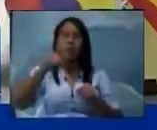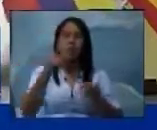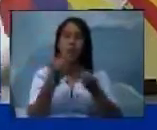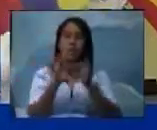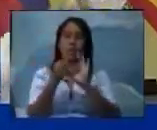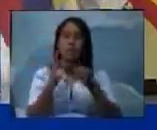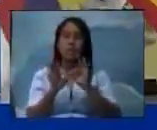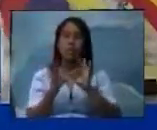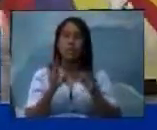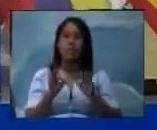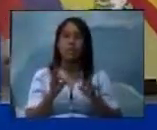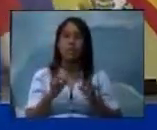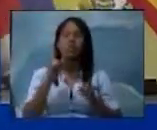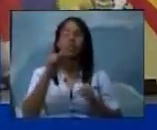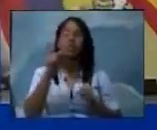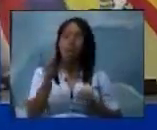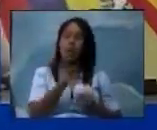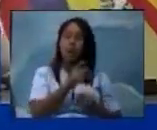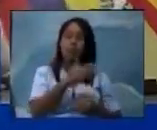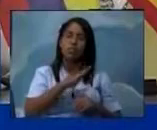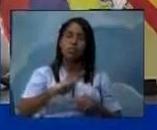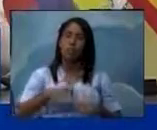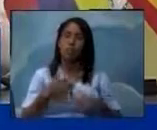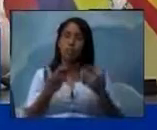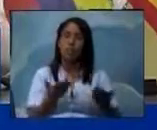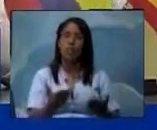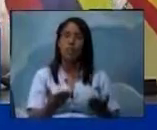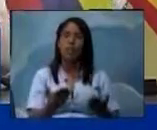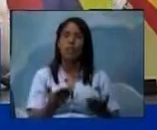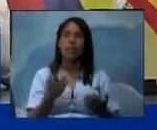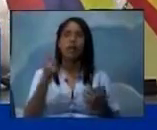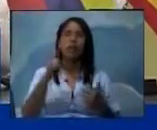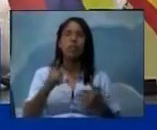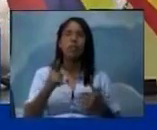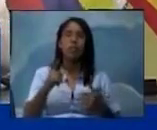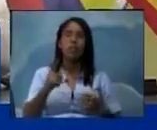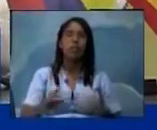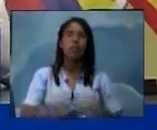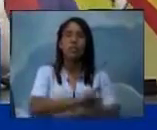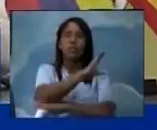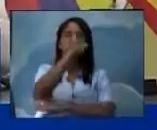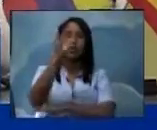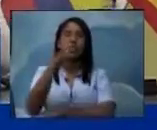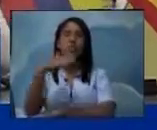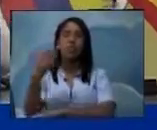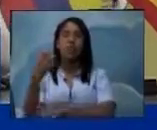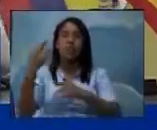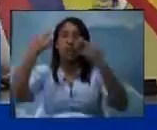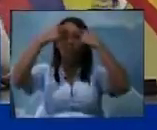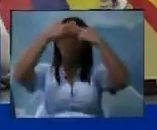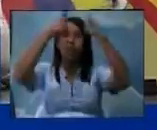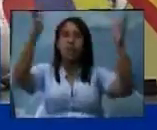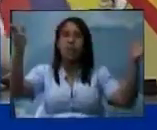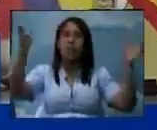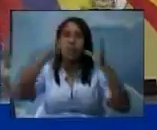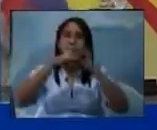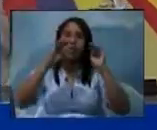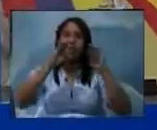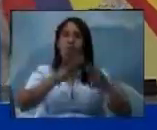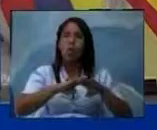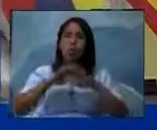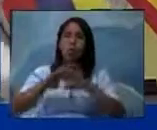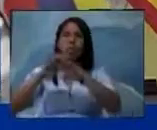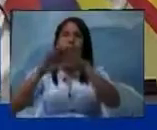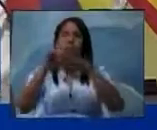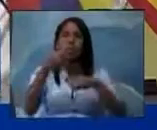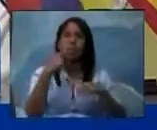la interpretación. Si alguien me la puede dar, sí, Señor. Hay uno en el cielo que revela los misterios. Y